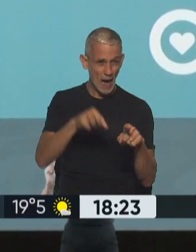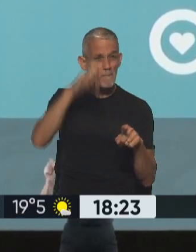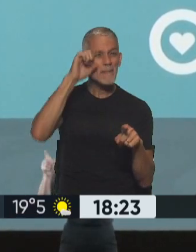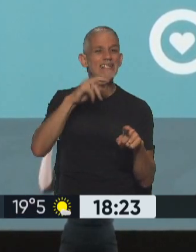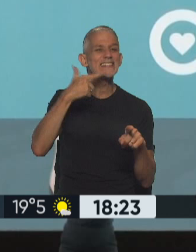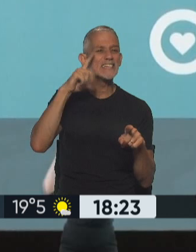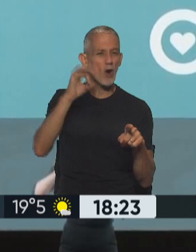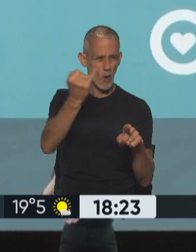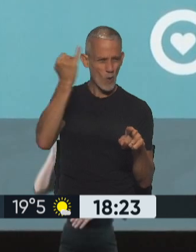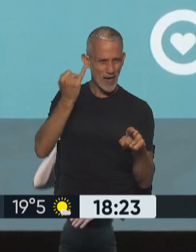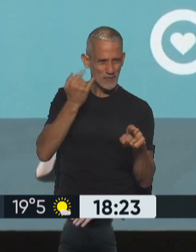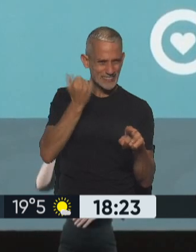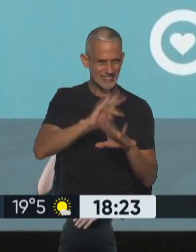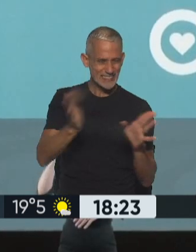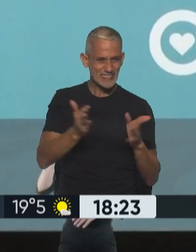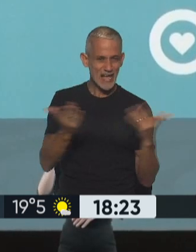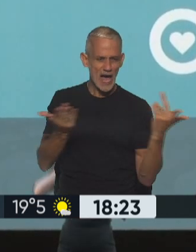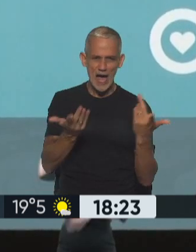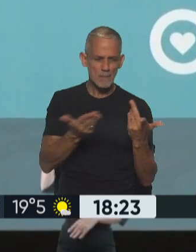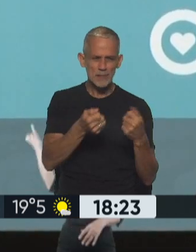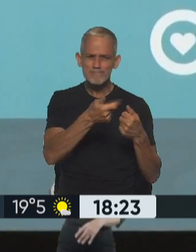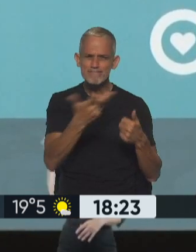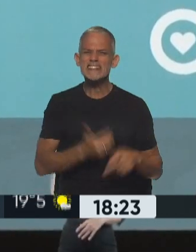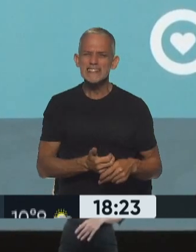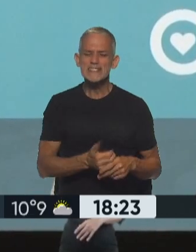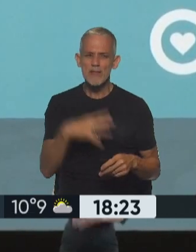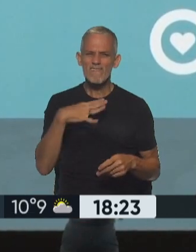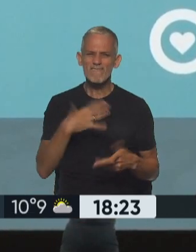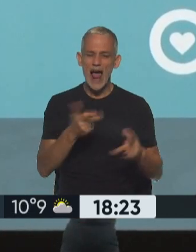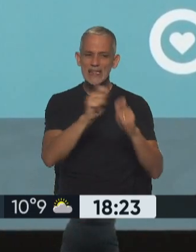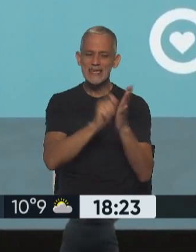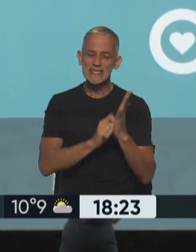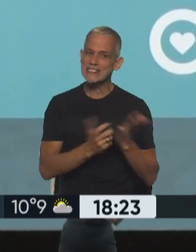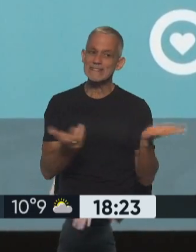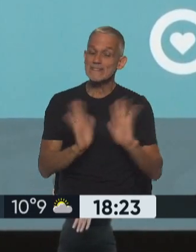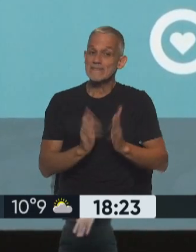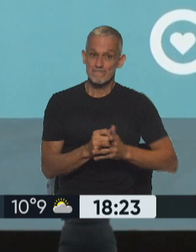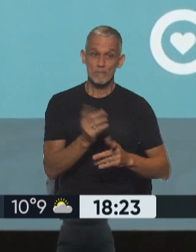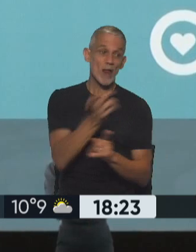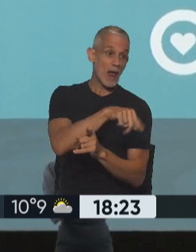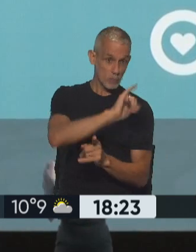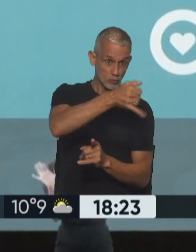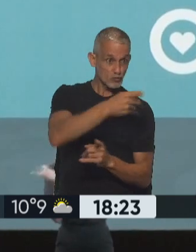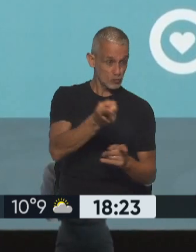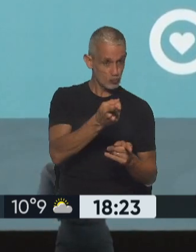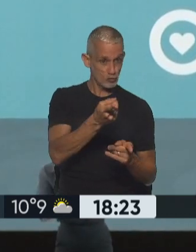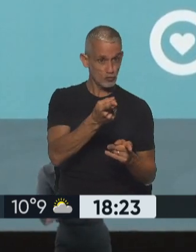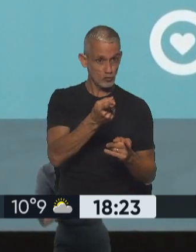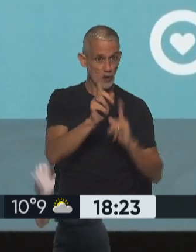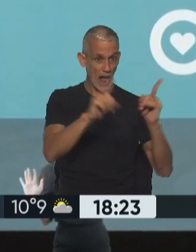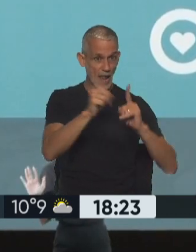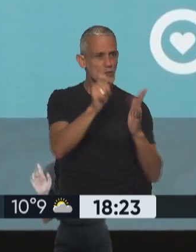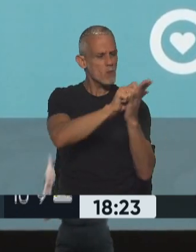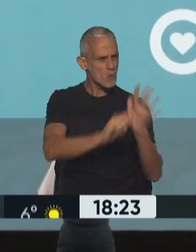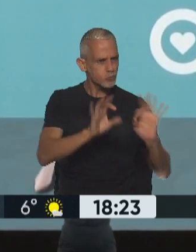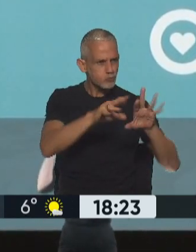Pérsico el día jueves cuando ya los números reflejaban este diagnóstico alentador en tanto fue una medida acertada